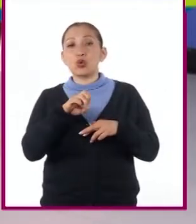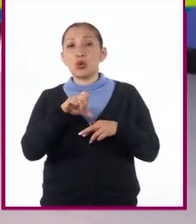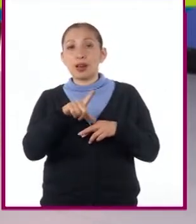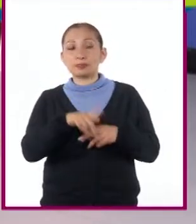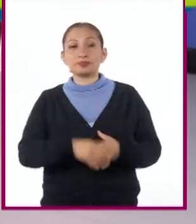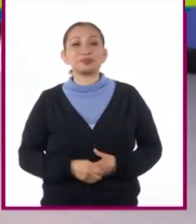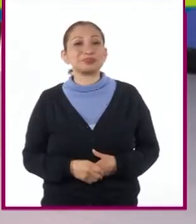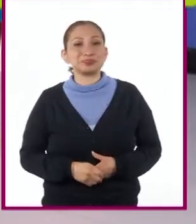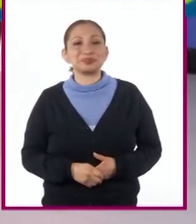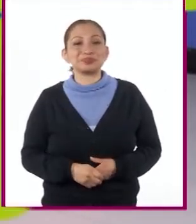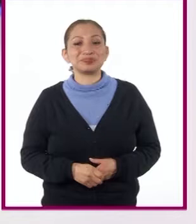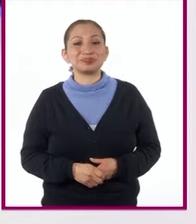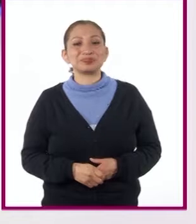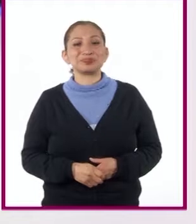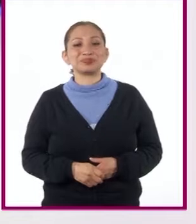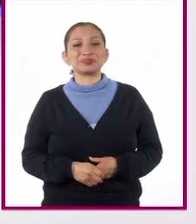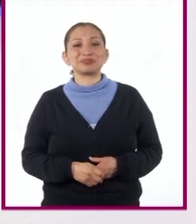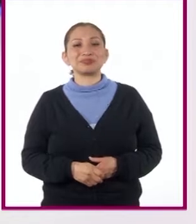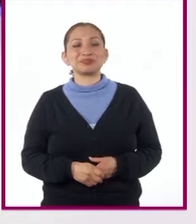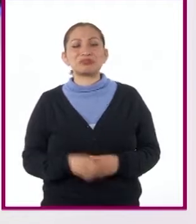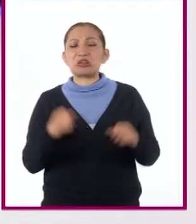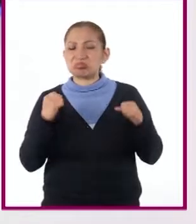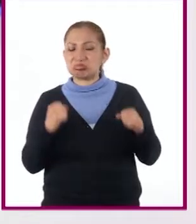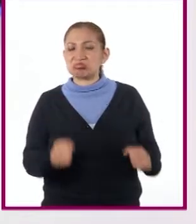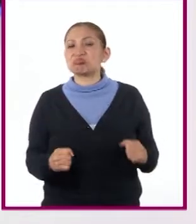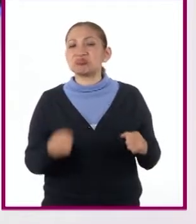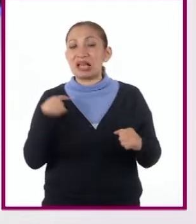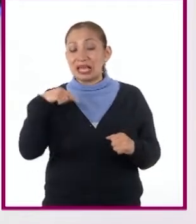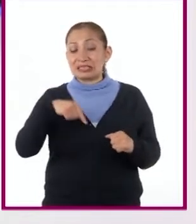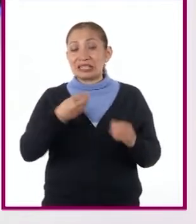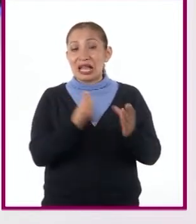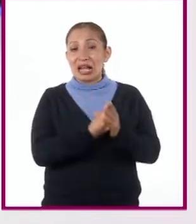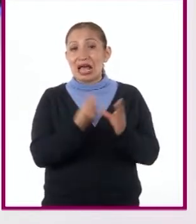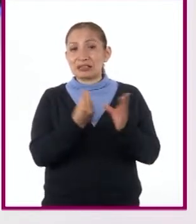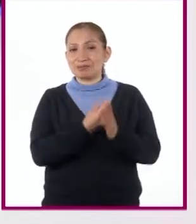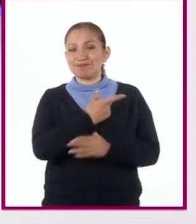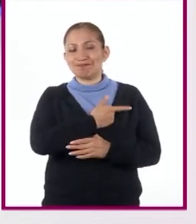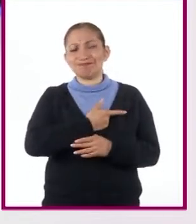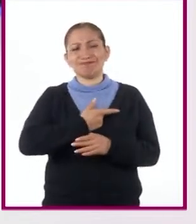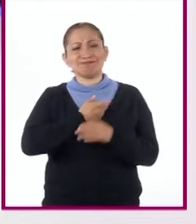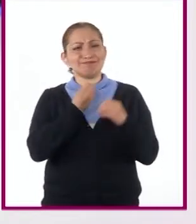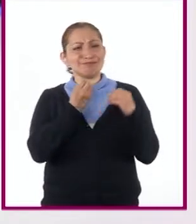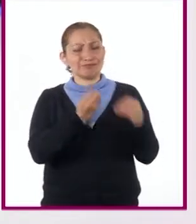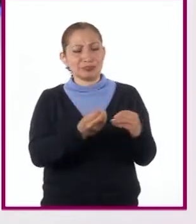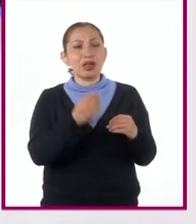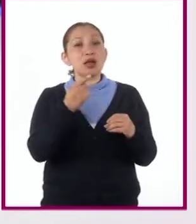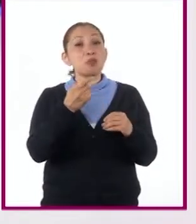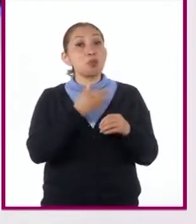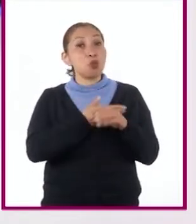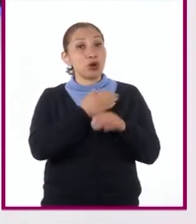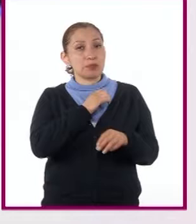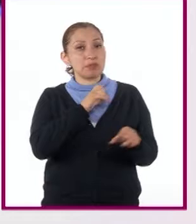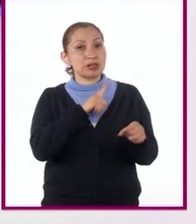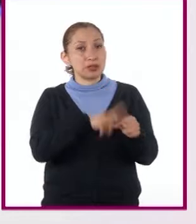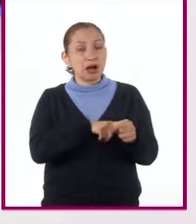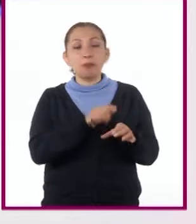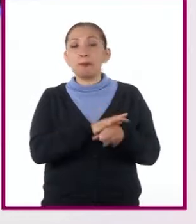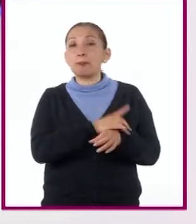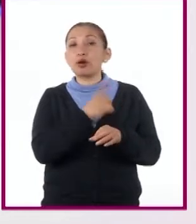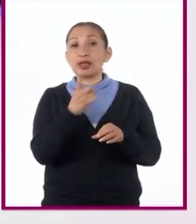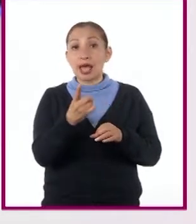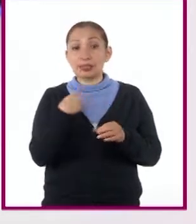Prianti. Estamos seguros que esta sesión les fascinará y será muy especial debido